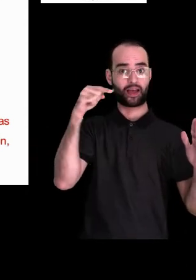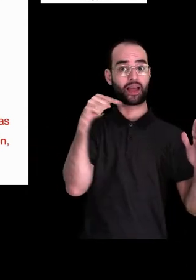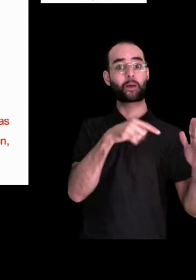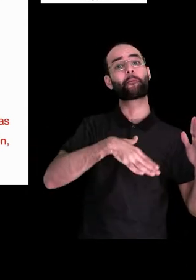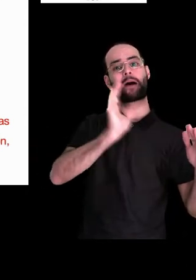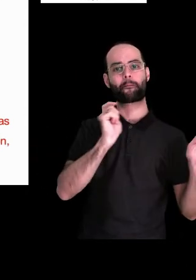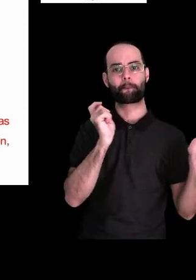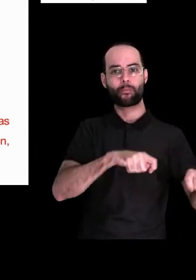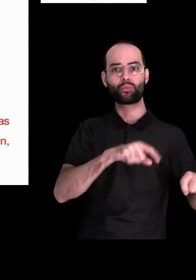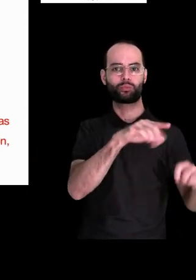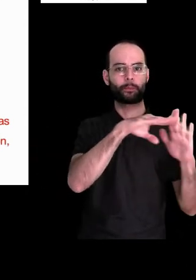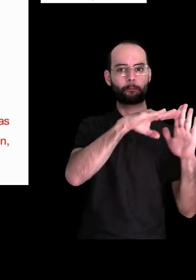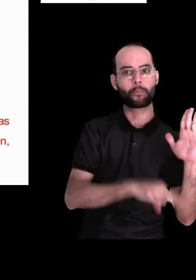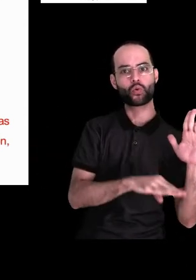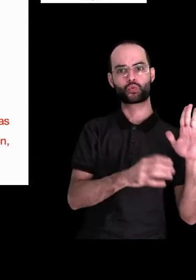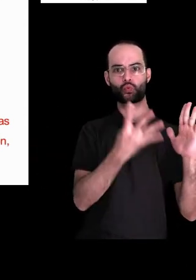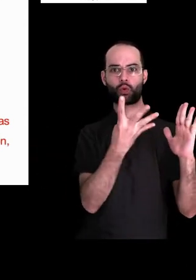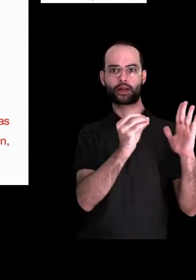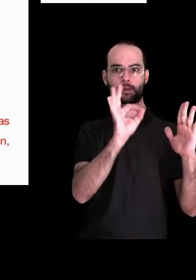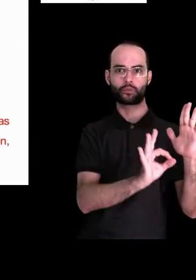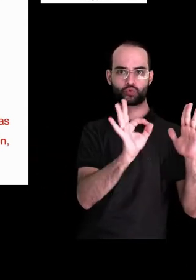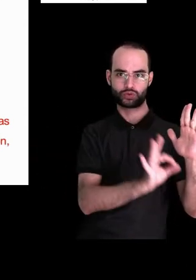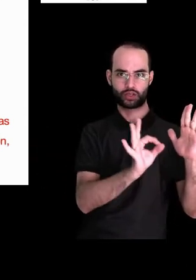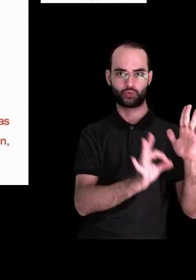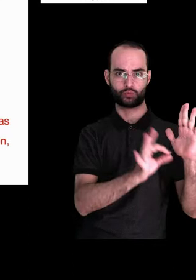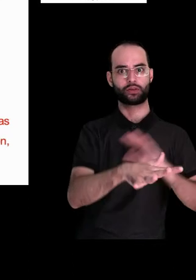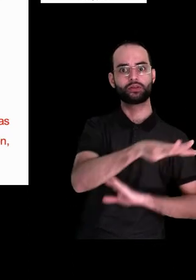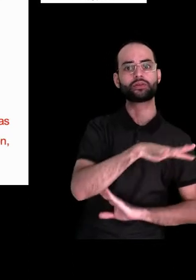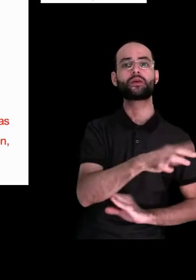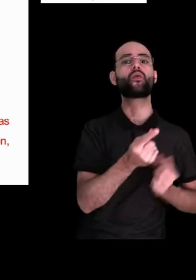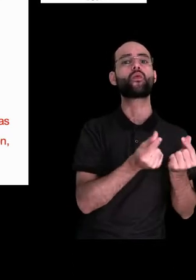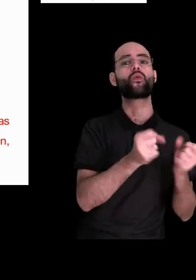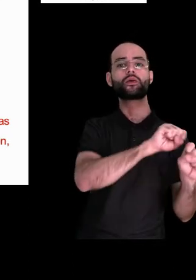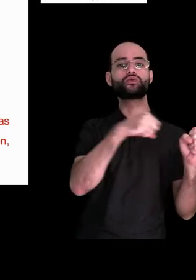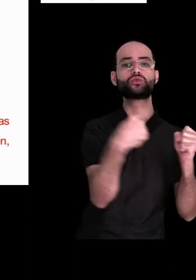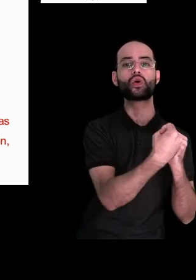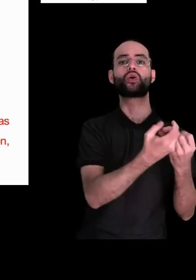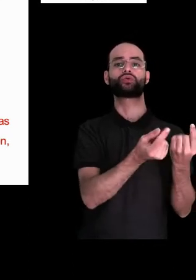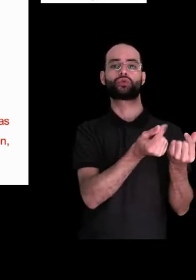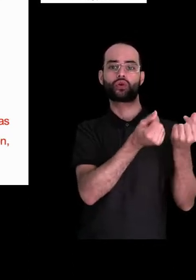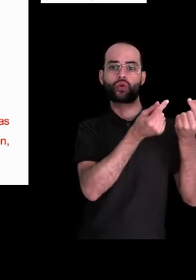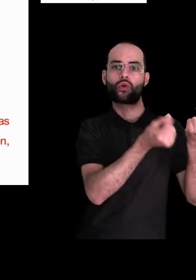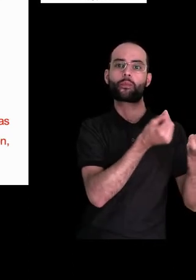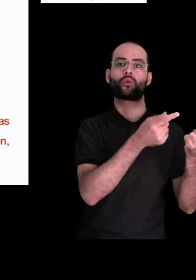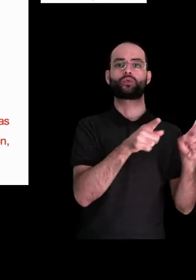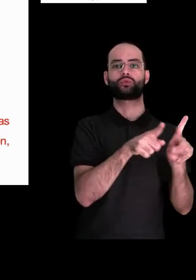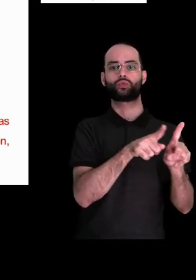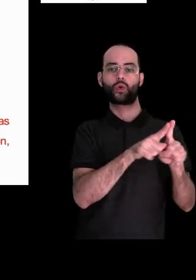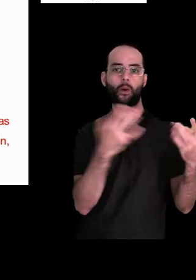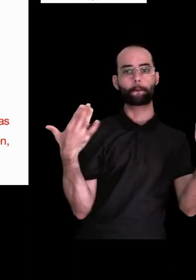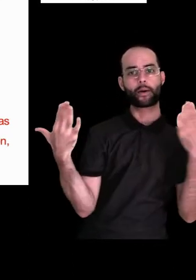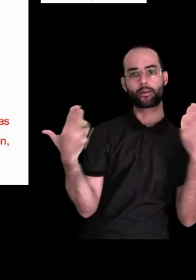a estar en un nivel inferior del 40% en términos de estatus socioeconómico comparado con hogares con miembros sin